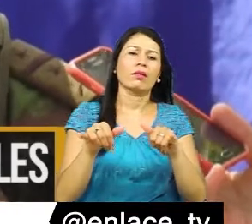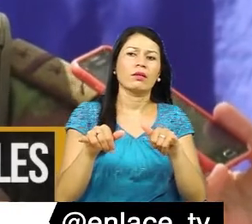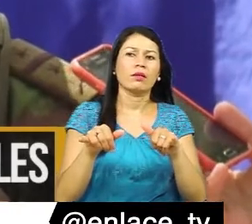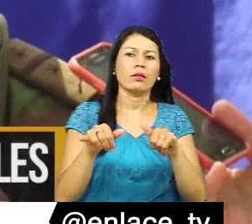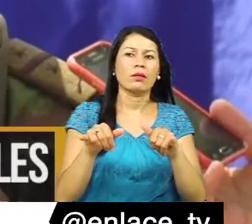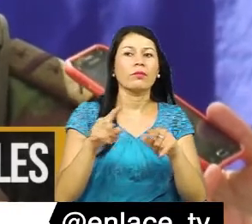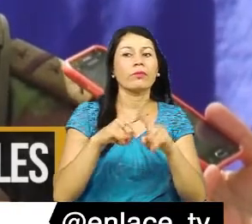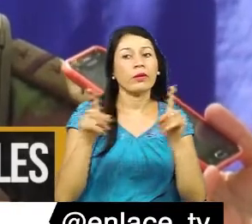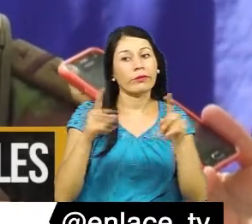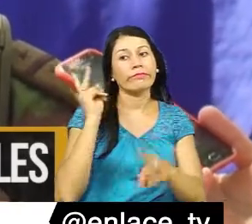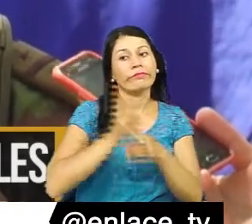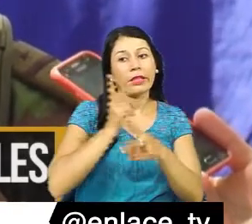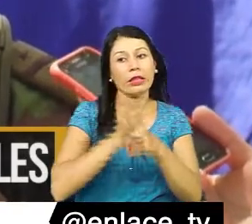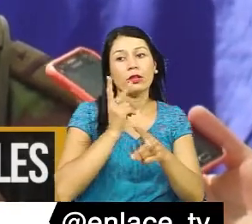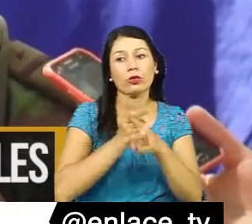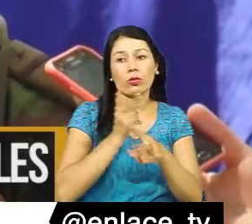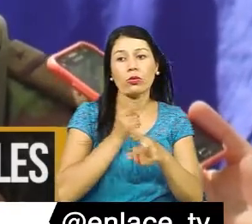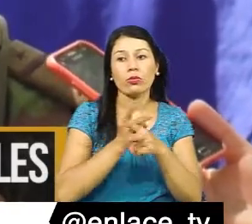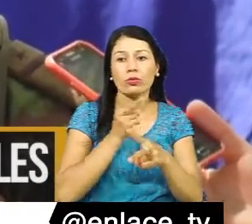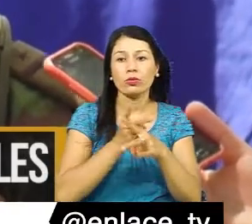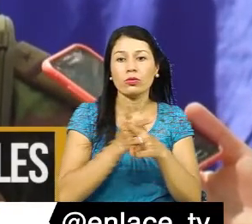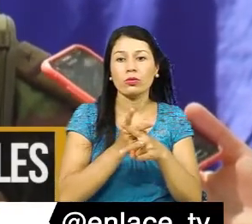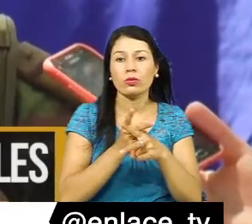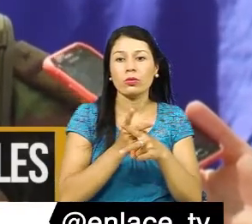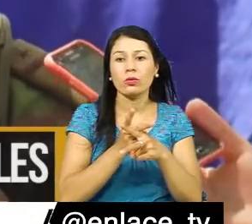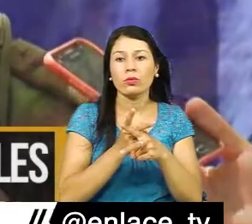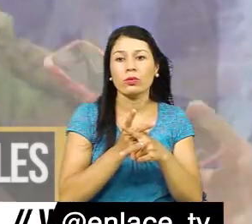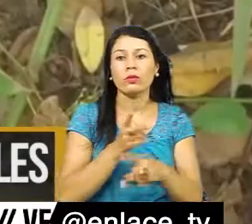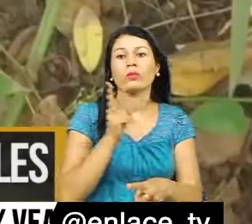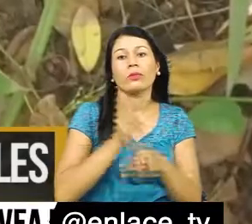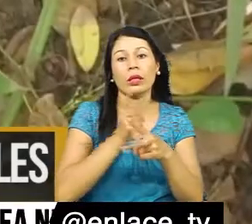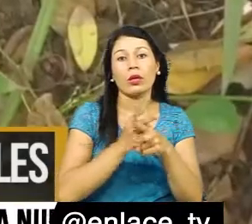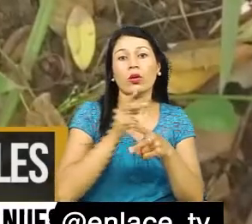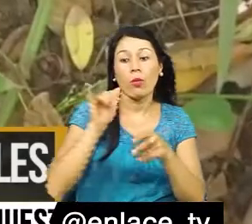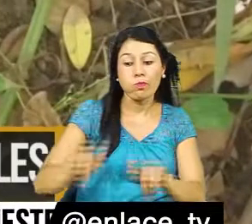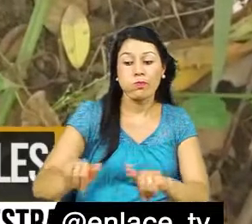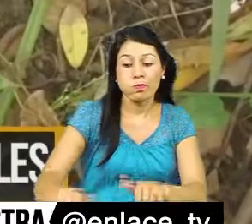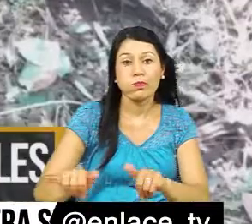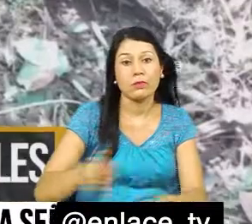riesgo latente en la ubicación de estos artefactos.